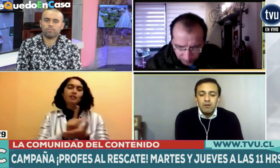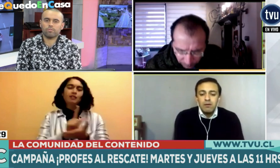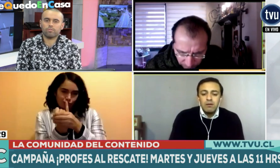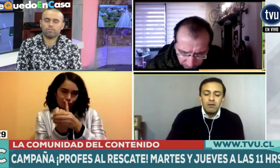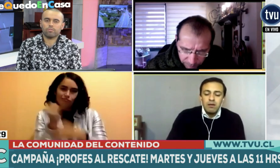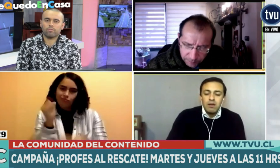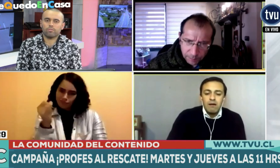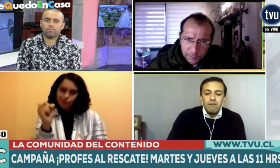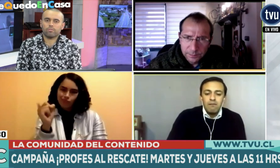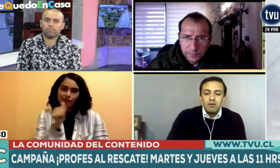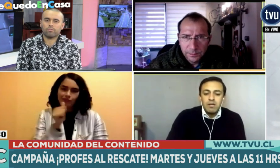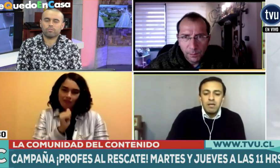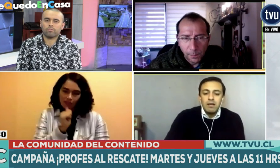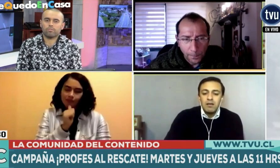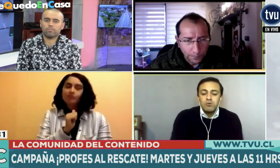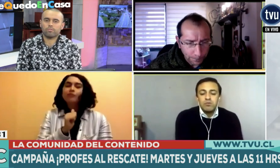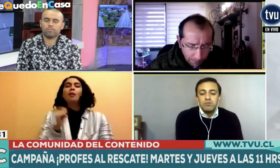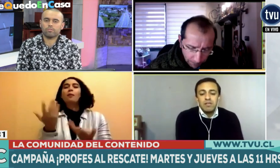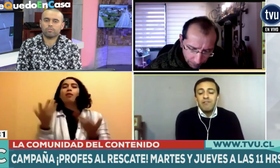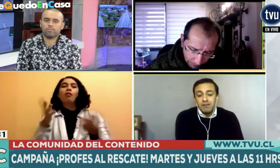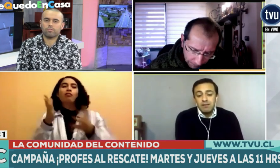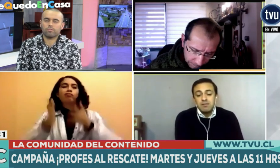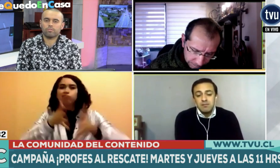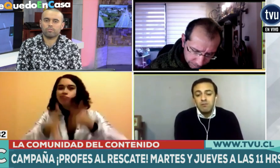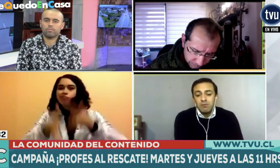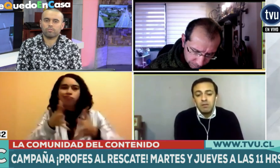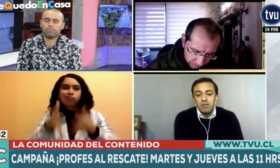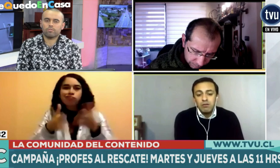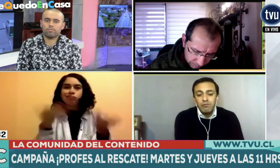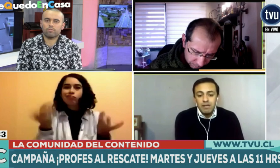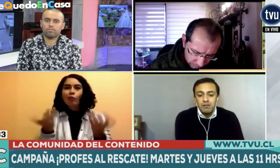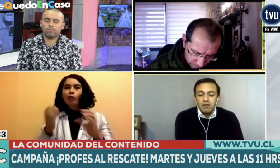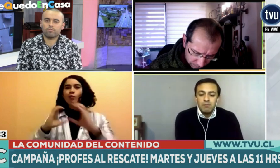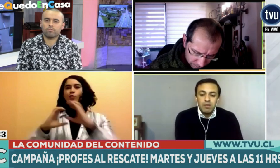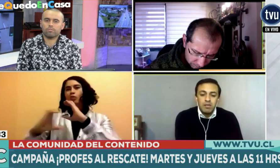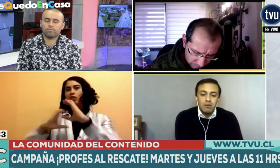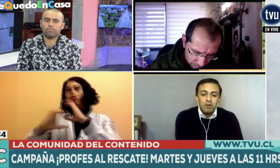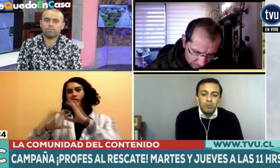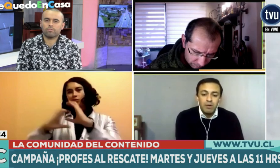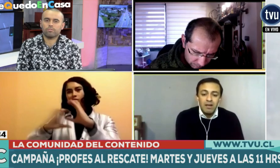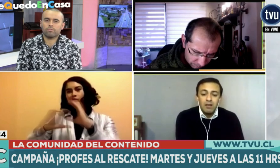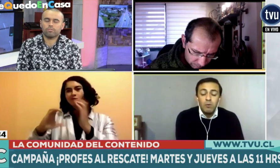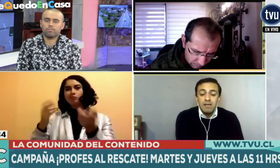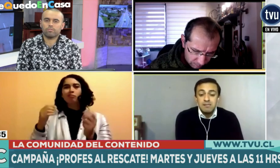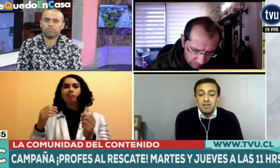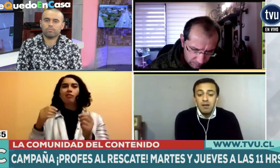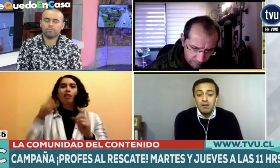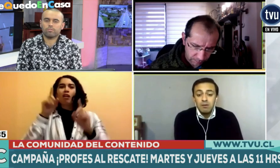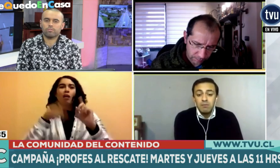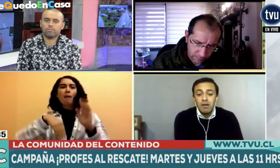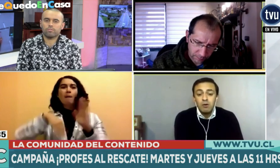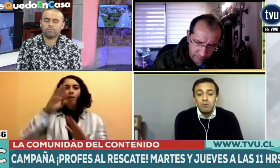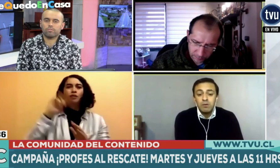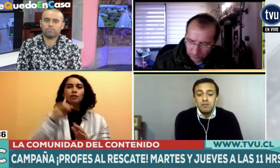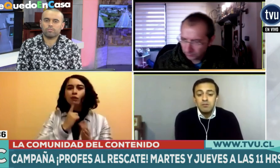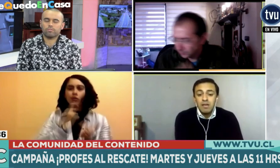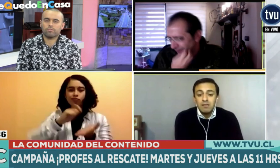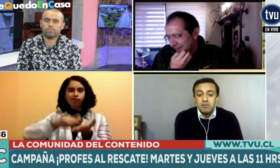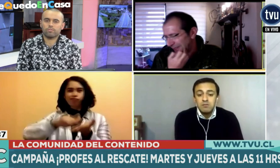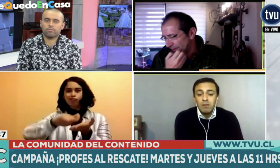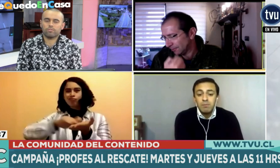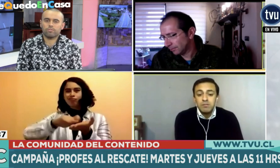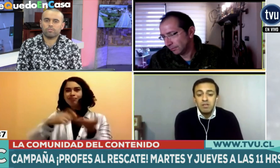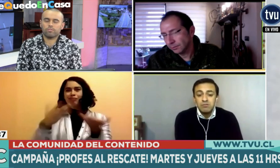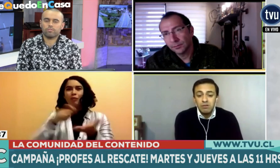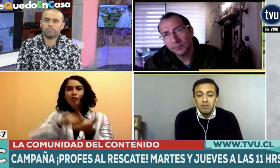hablar de lo que es la inclusión, qué falta. Así que obviamente nos falta, por ejemplo, el incorporar la lengua de señas, que permita la comunicación